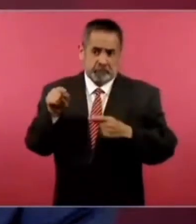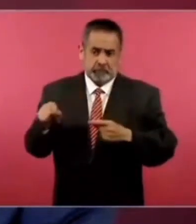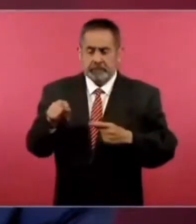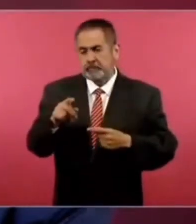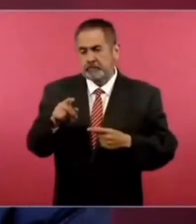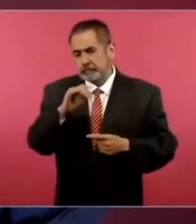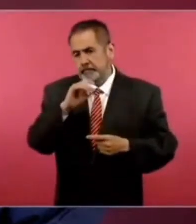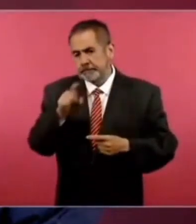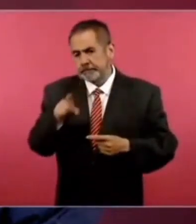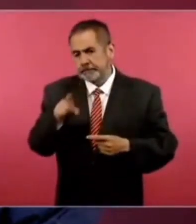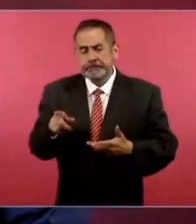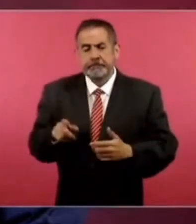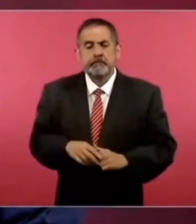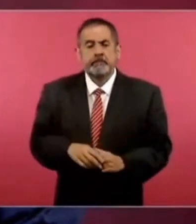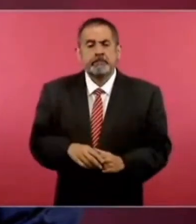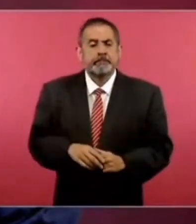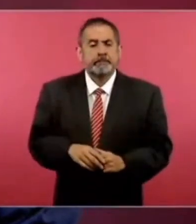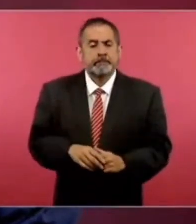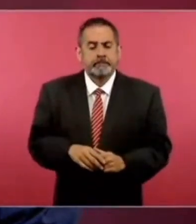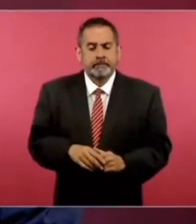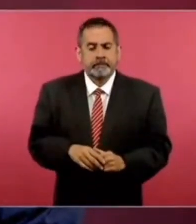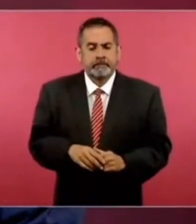se va a